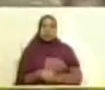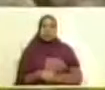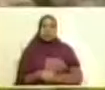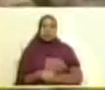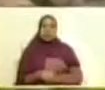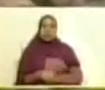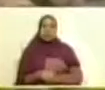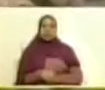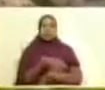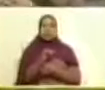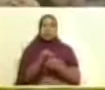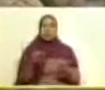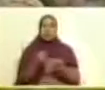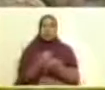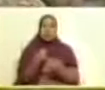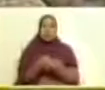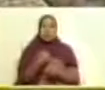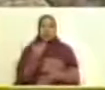Finalmente,